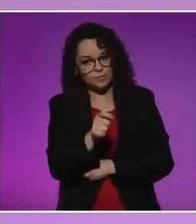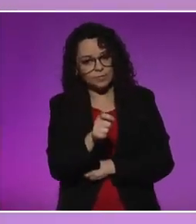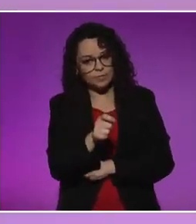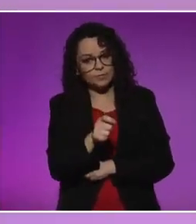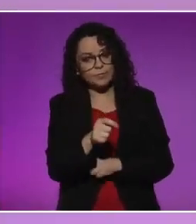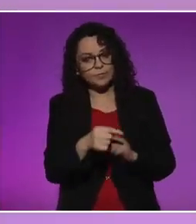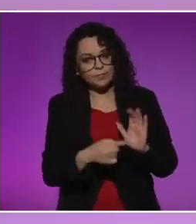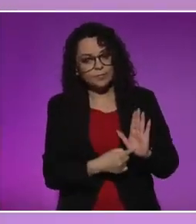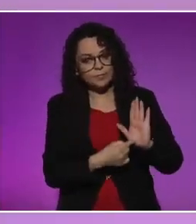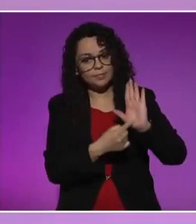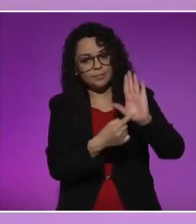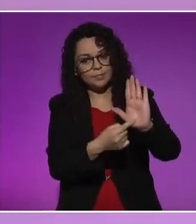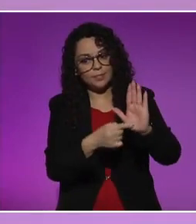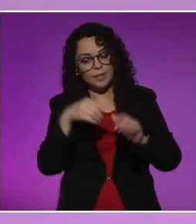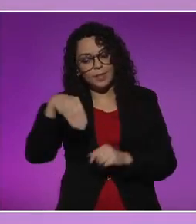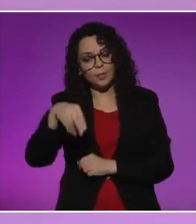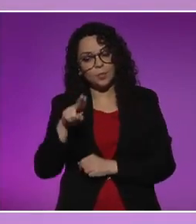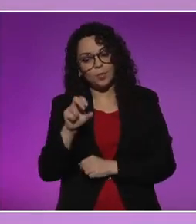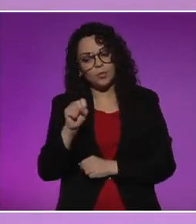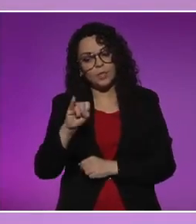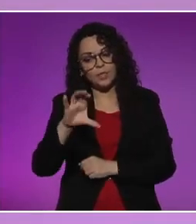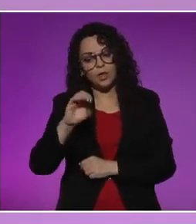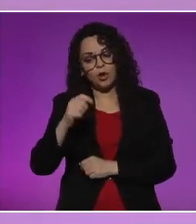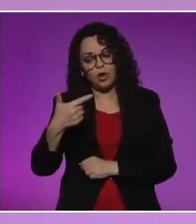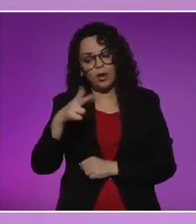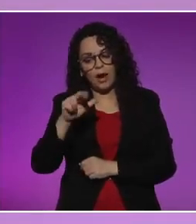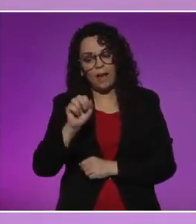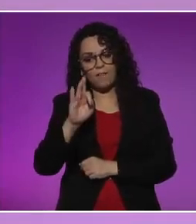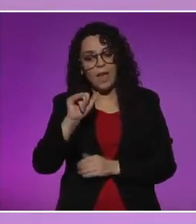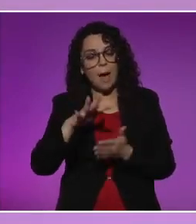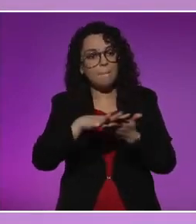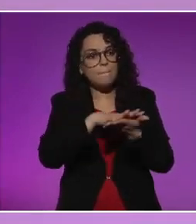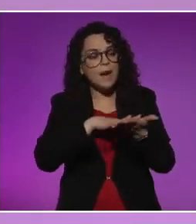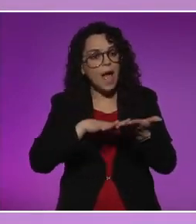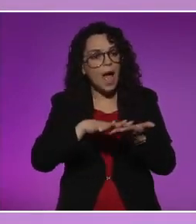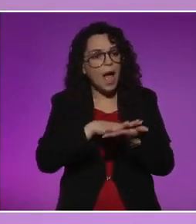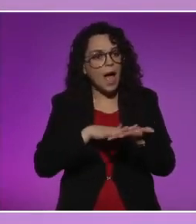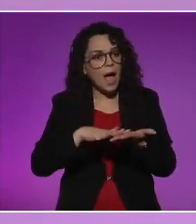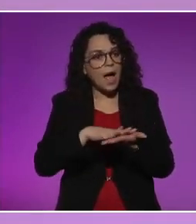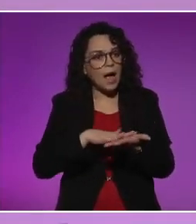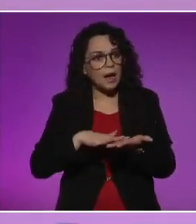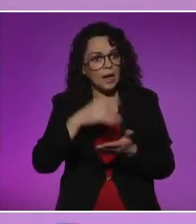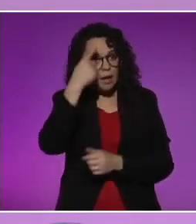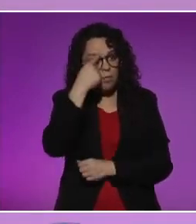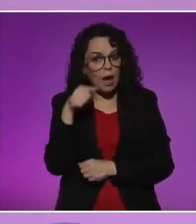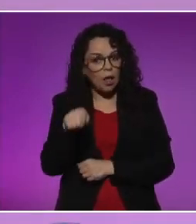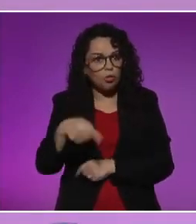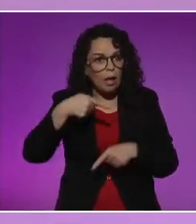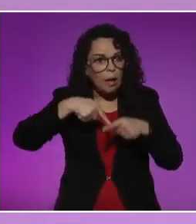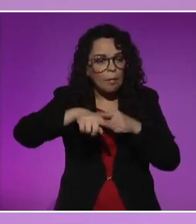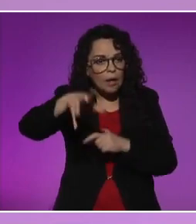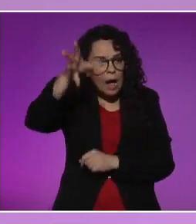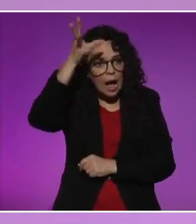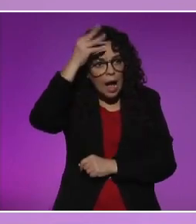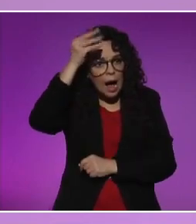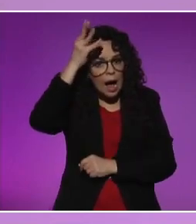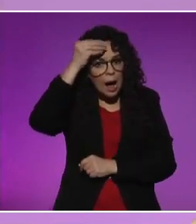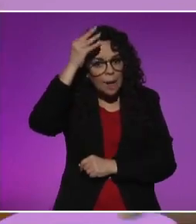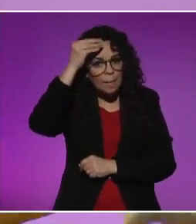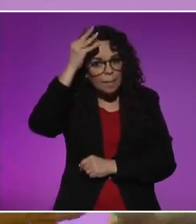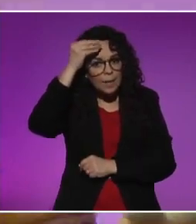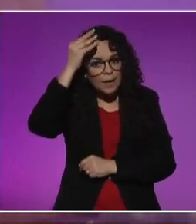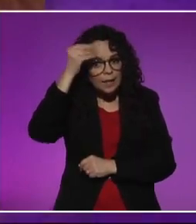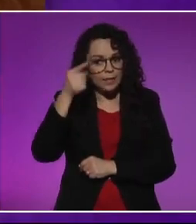en musicografía Braille con los primeros compases para que vayas aprendiendo también